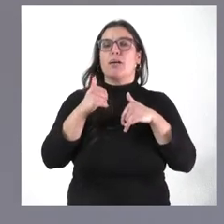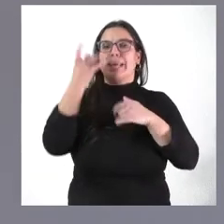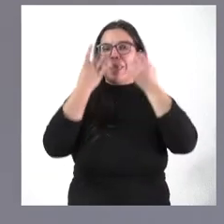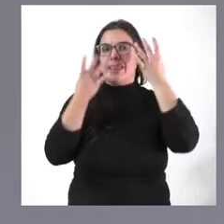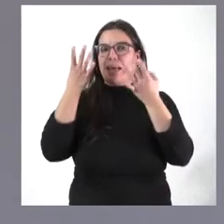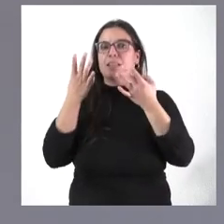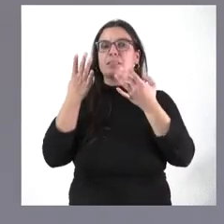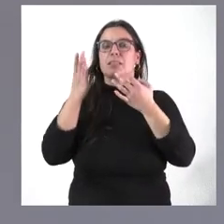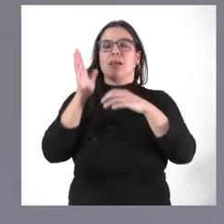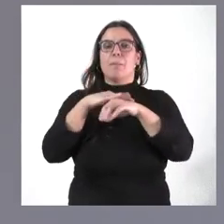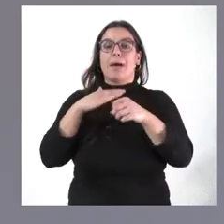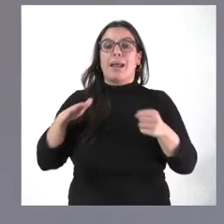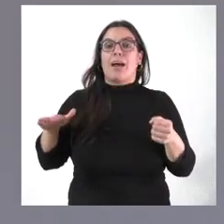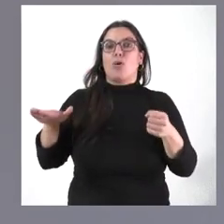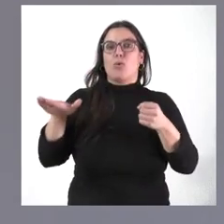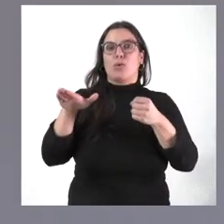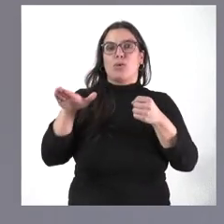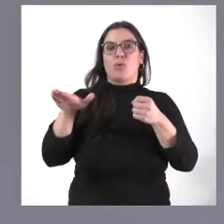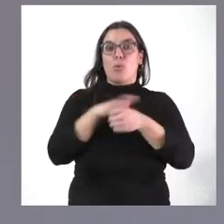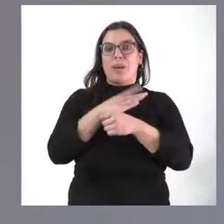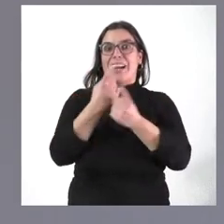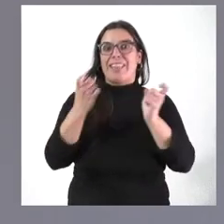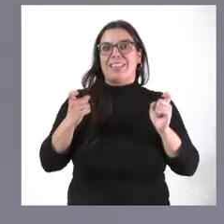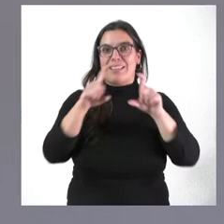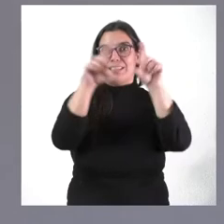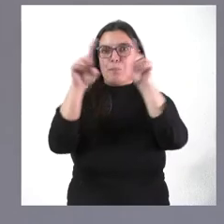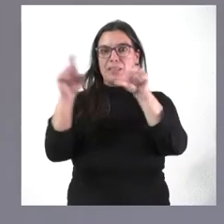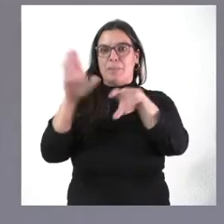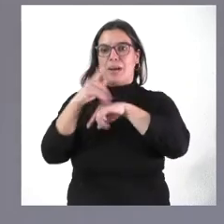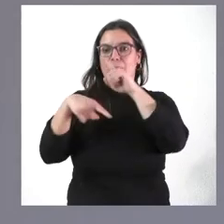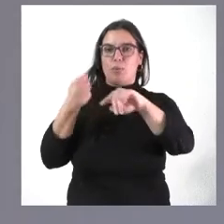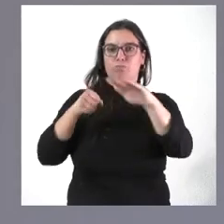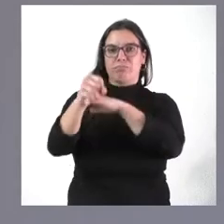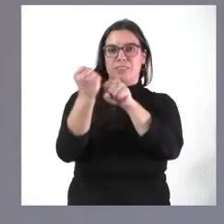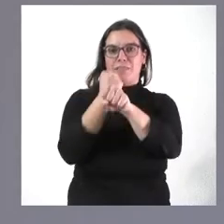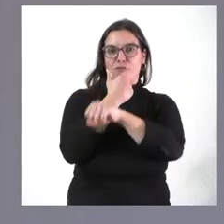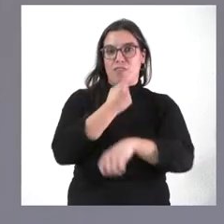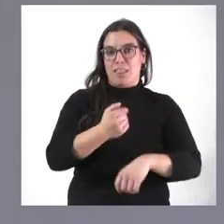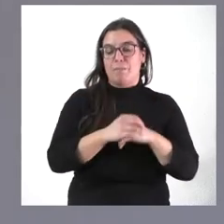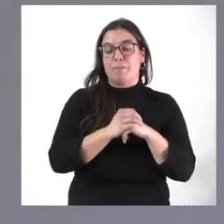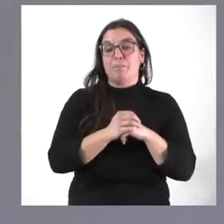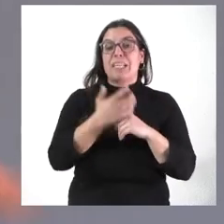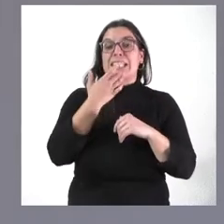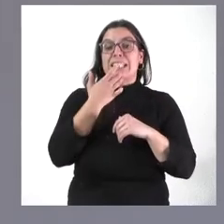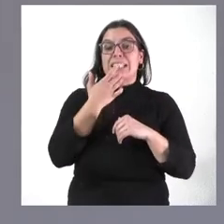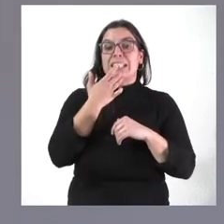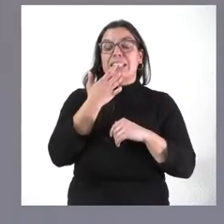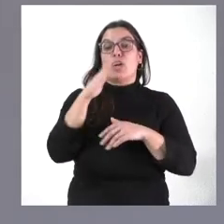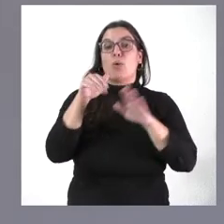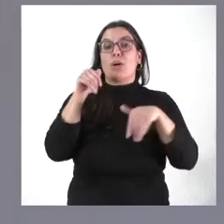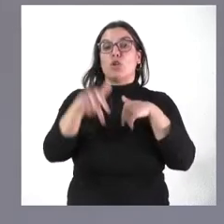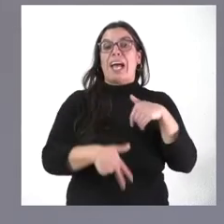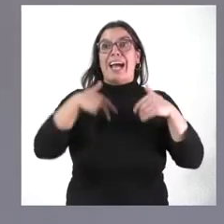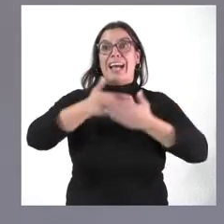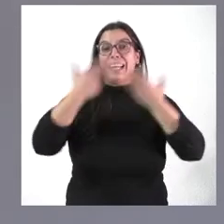el mayor nivel de empleabilidad posible de las personas que tienen estos cursos lógicamente si la convocatoria fuera más genérica para cualquier